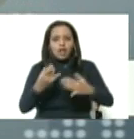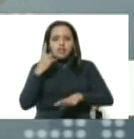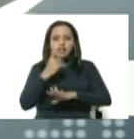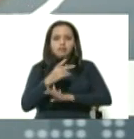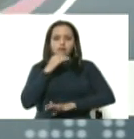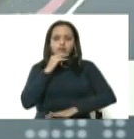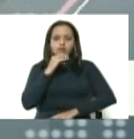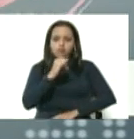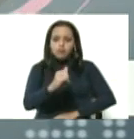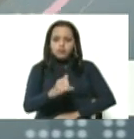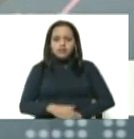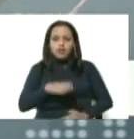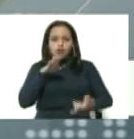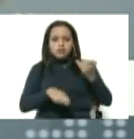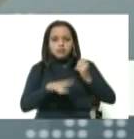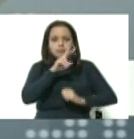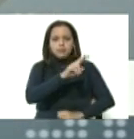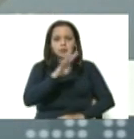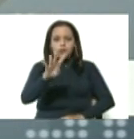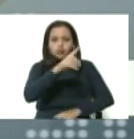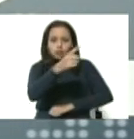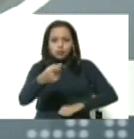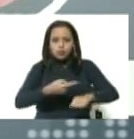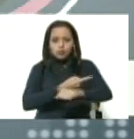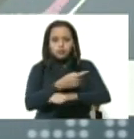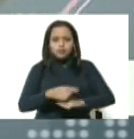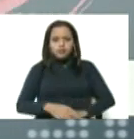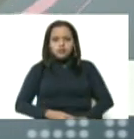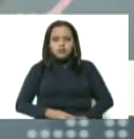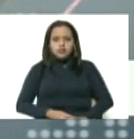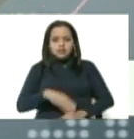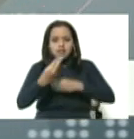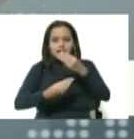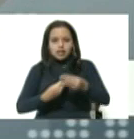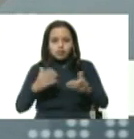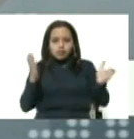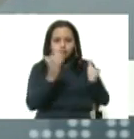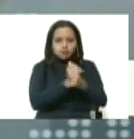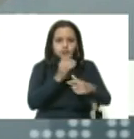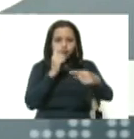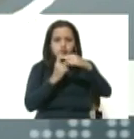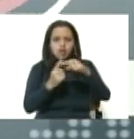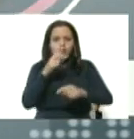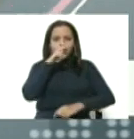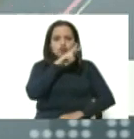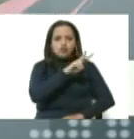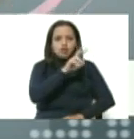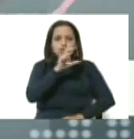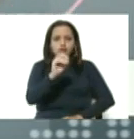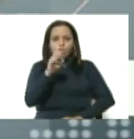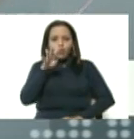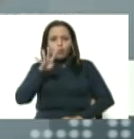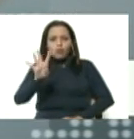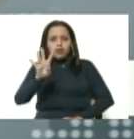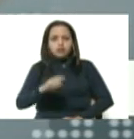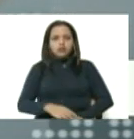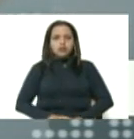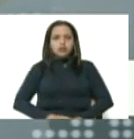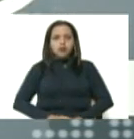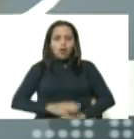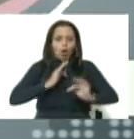en las últimas 24 horas se ha hecho el diagnóstico de 204 casos